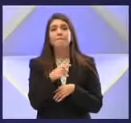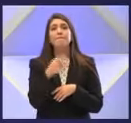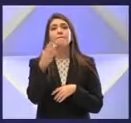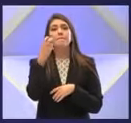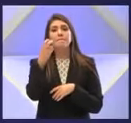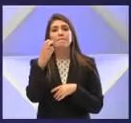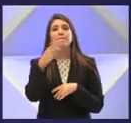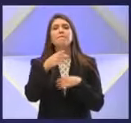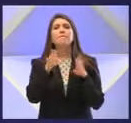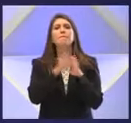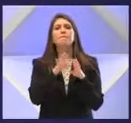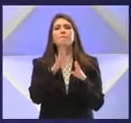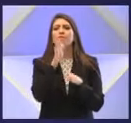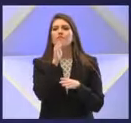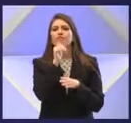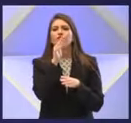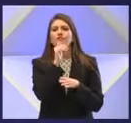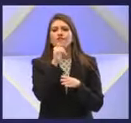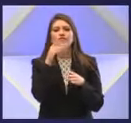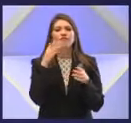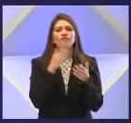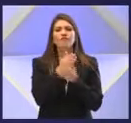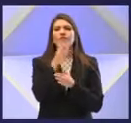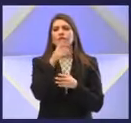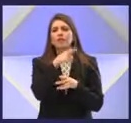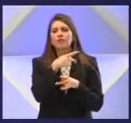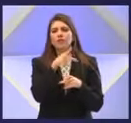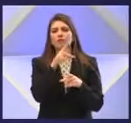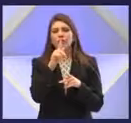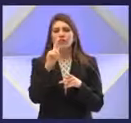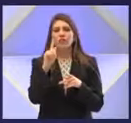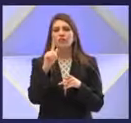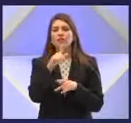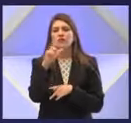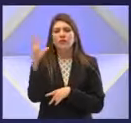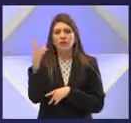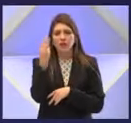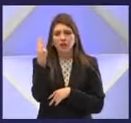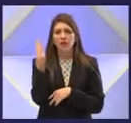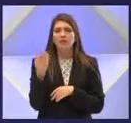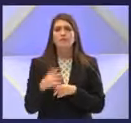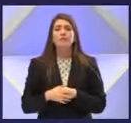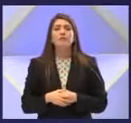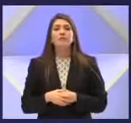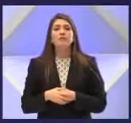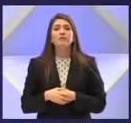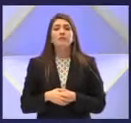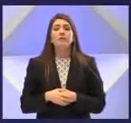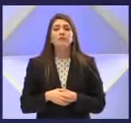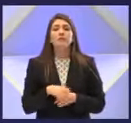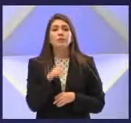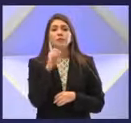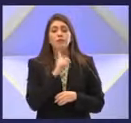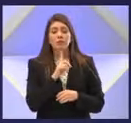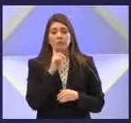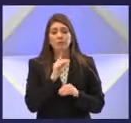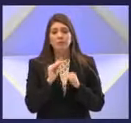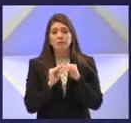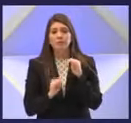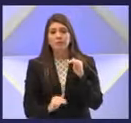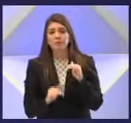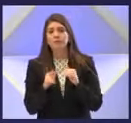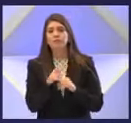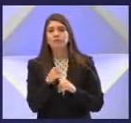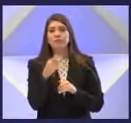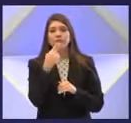brecha digital de género las mujeres acceden mucho menos al internet y no lo usan para salir de la